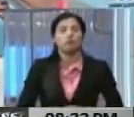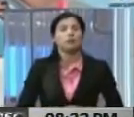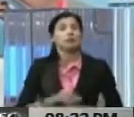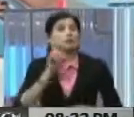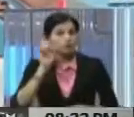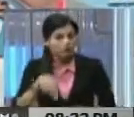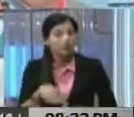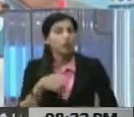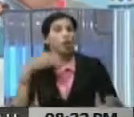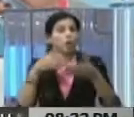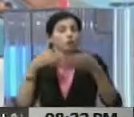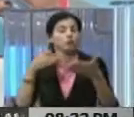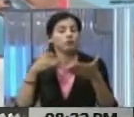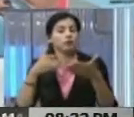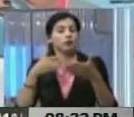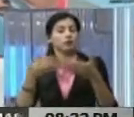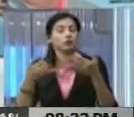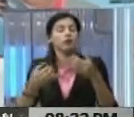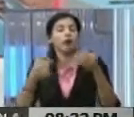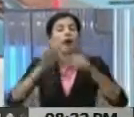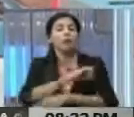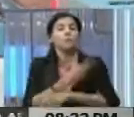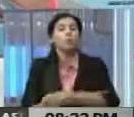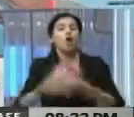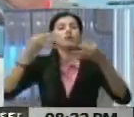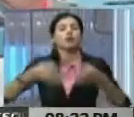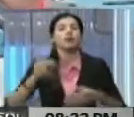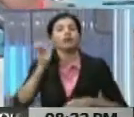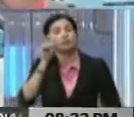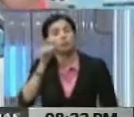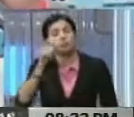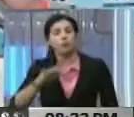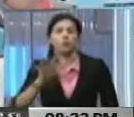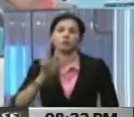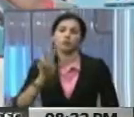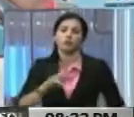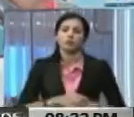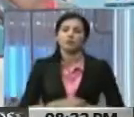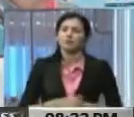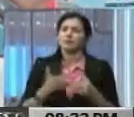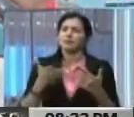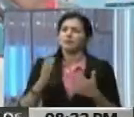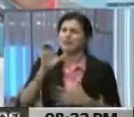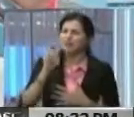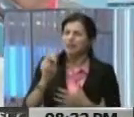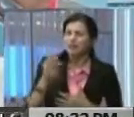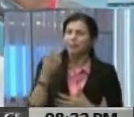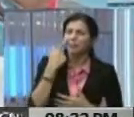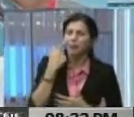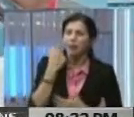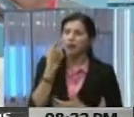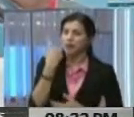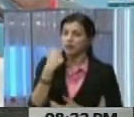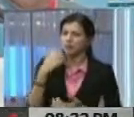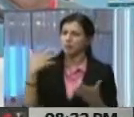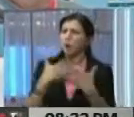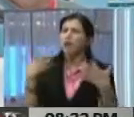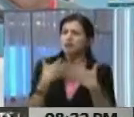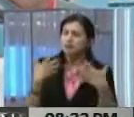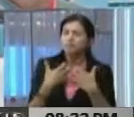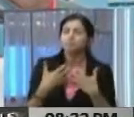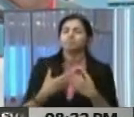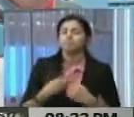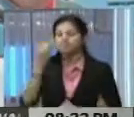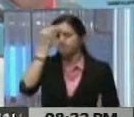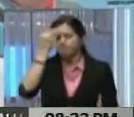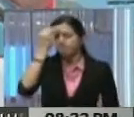y al poder constituido en Venezuela. El CNE, producto de las agresiones que se produjeron el día de ayer, estudia